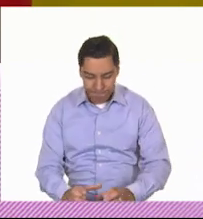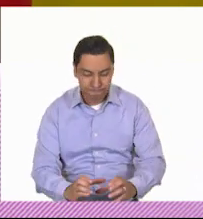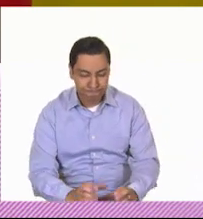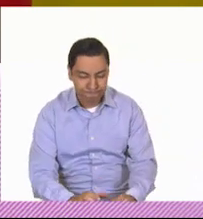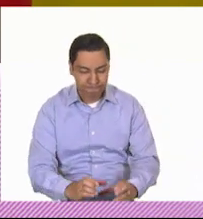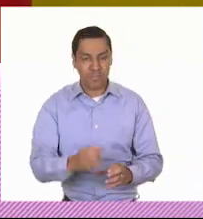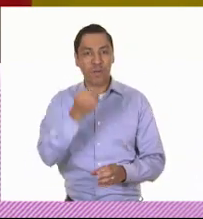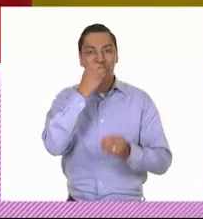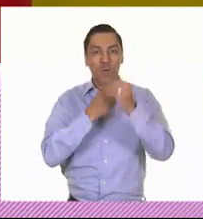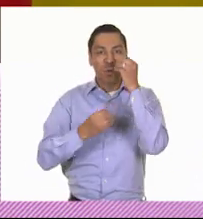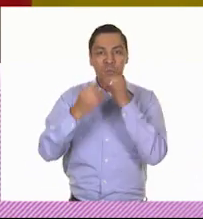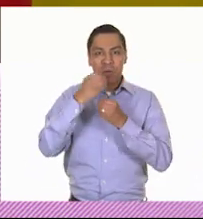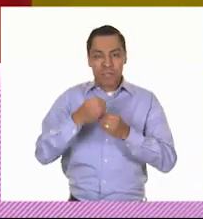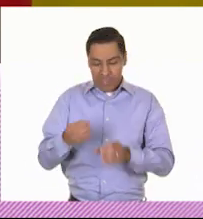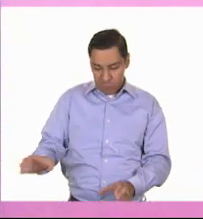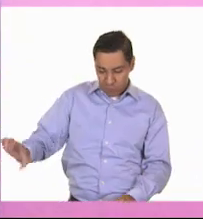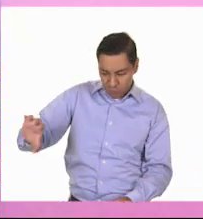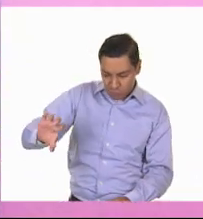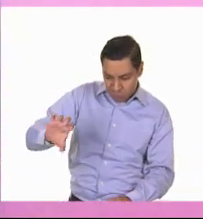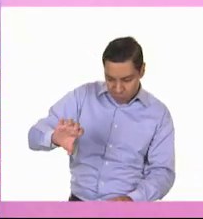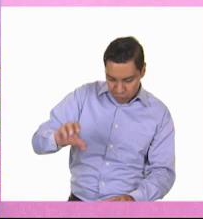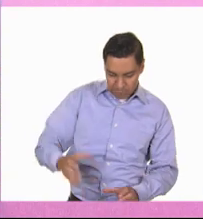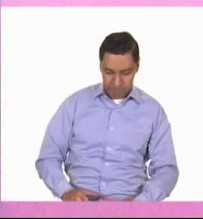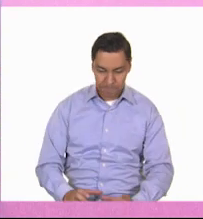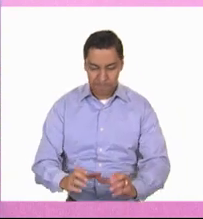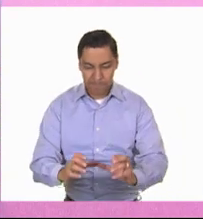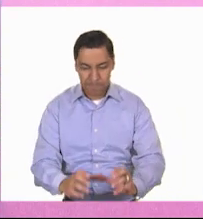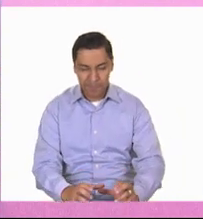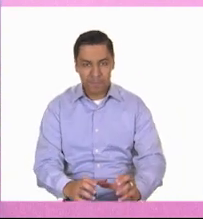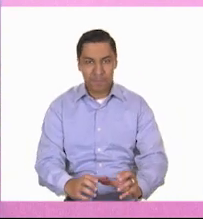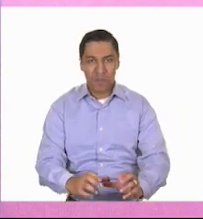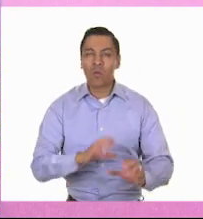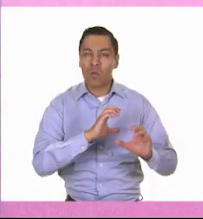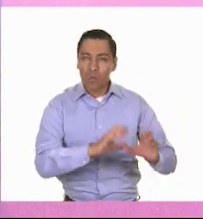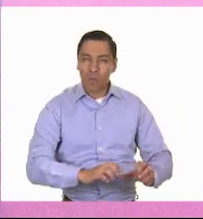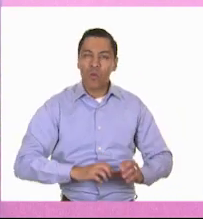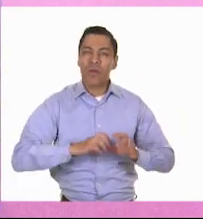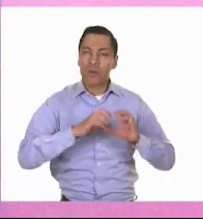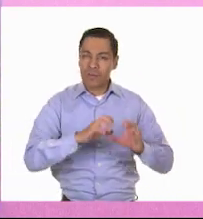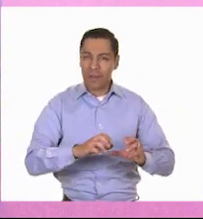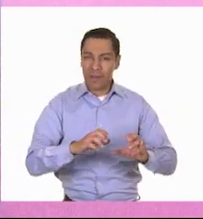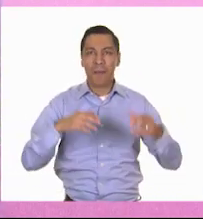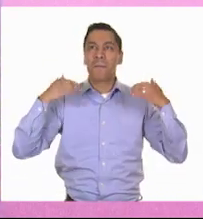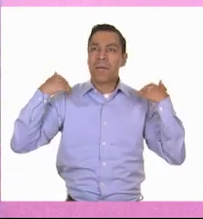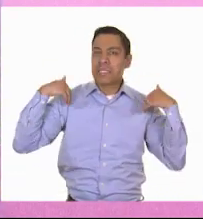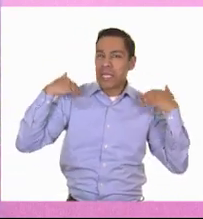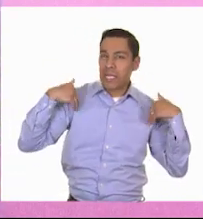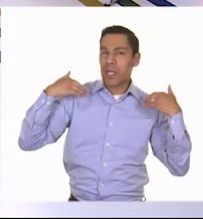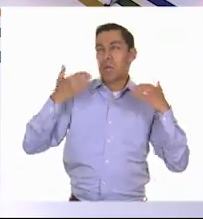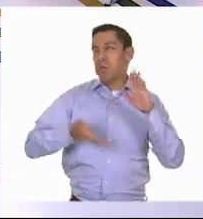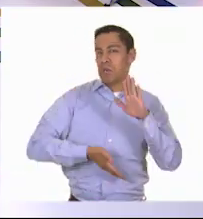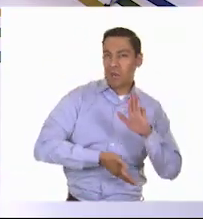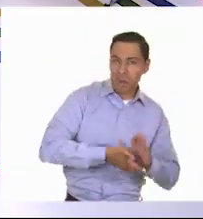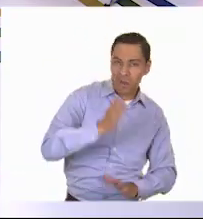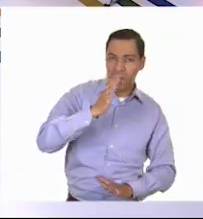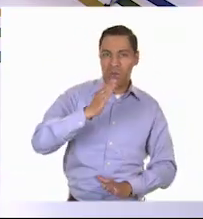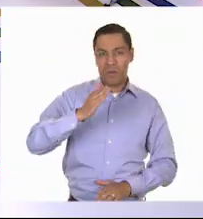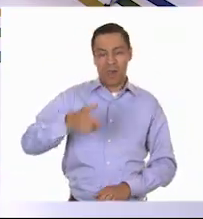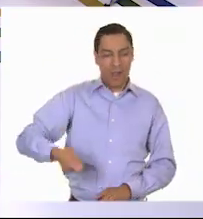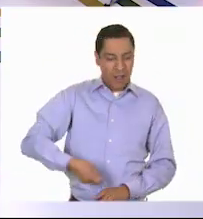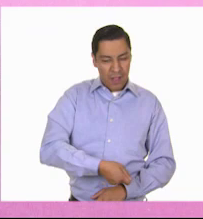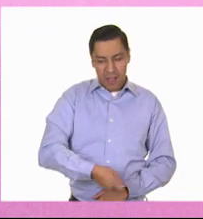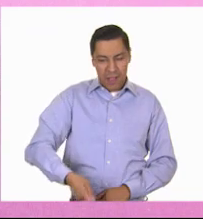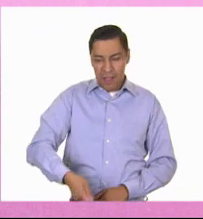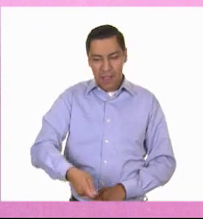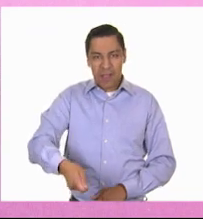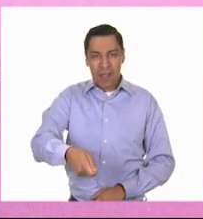la decisión de tener una mascota. Ay, tienes toda la razón, Tina. Agradecemos